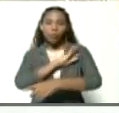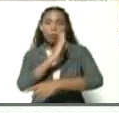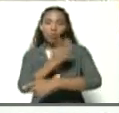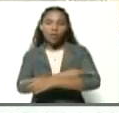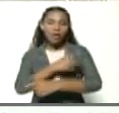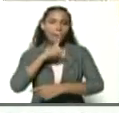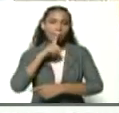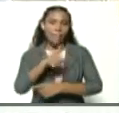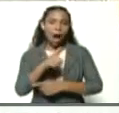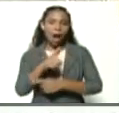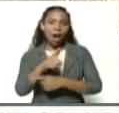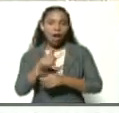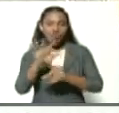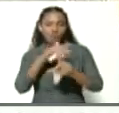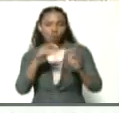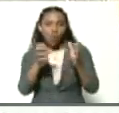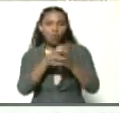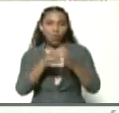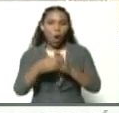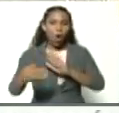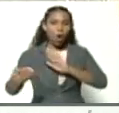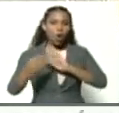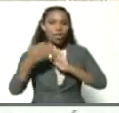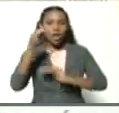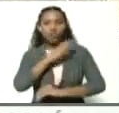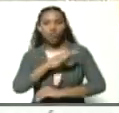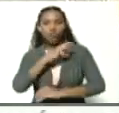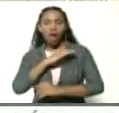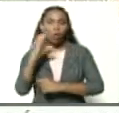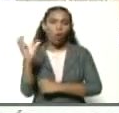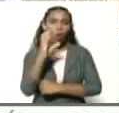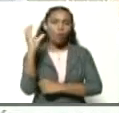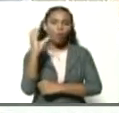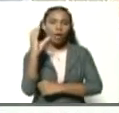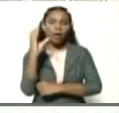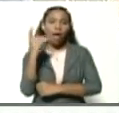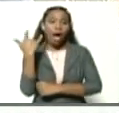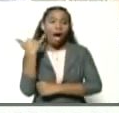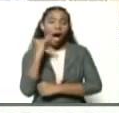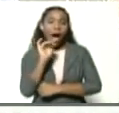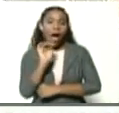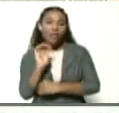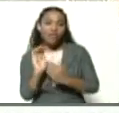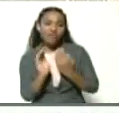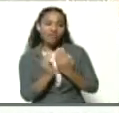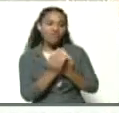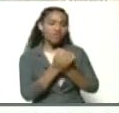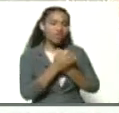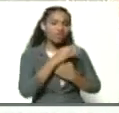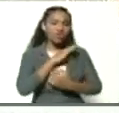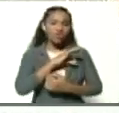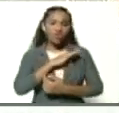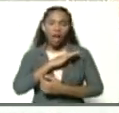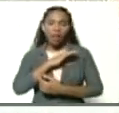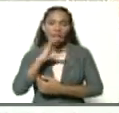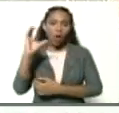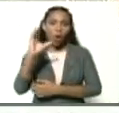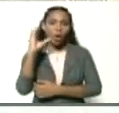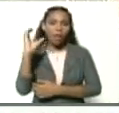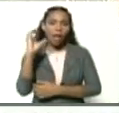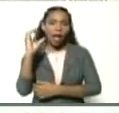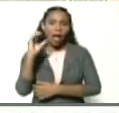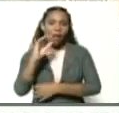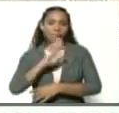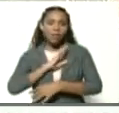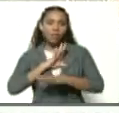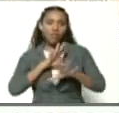mal y de las mafias contra la sociedad colombiana. Tienen acorralada a la sociedad de Colombia. se tomaron